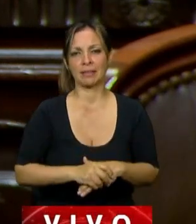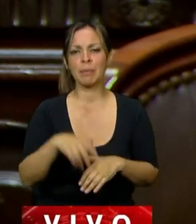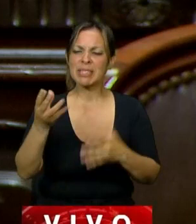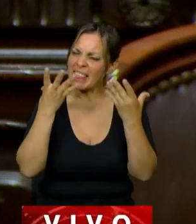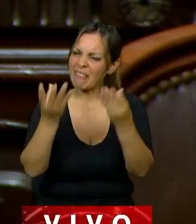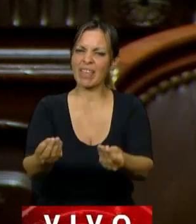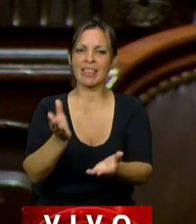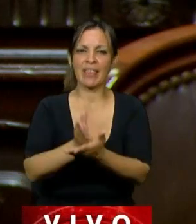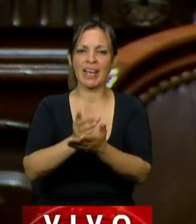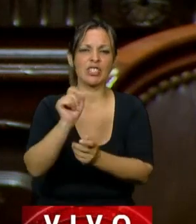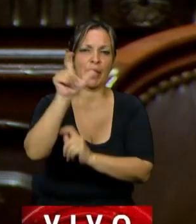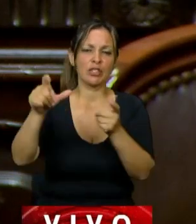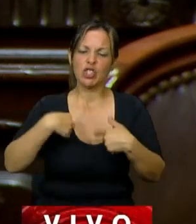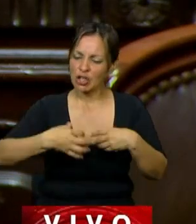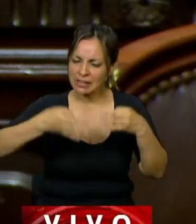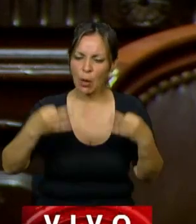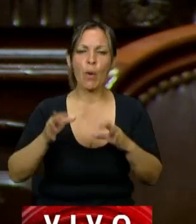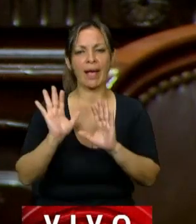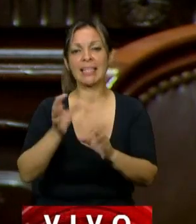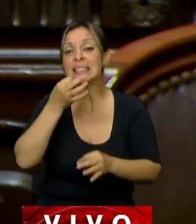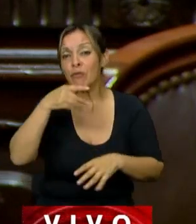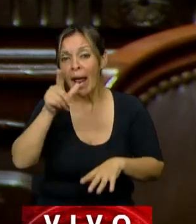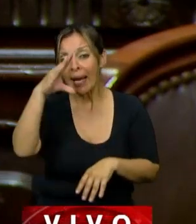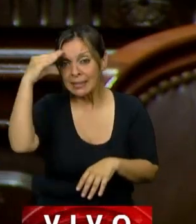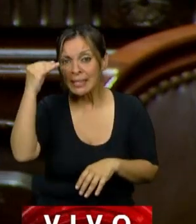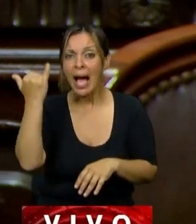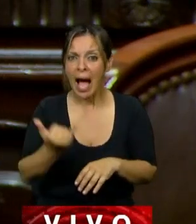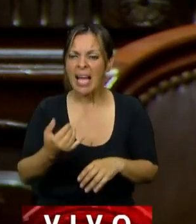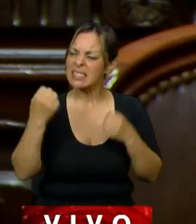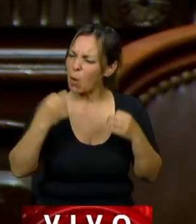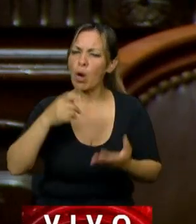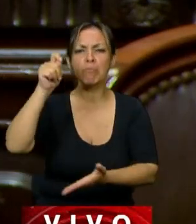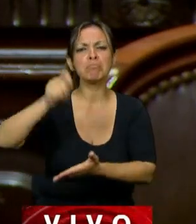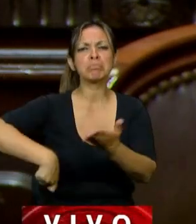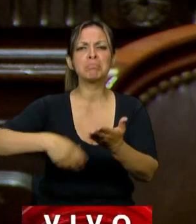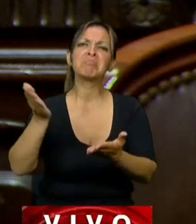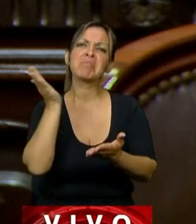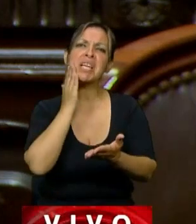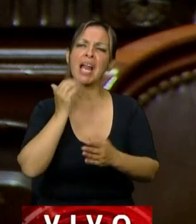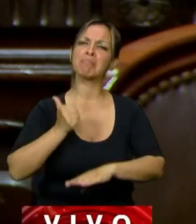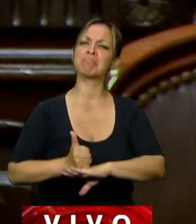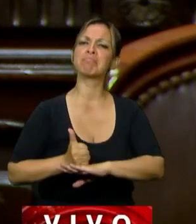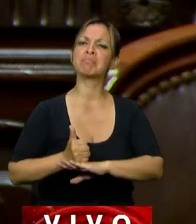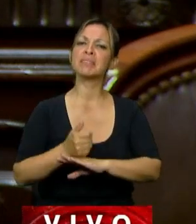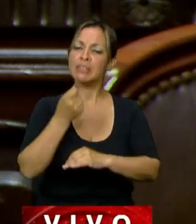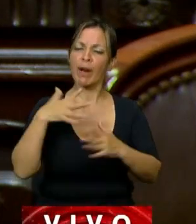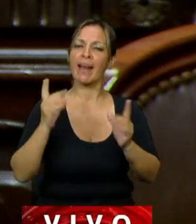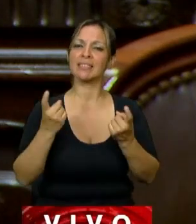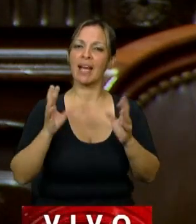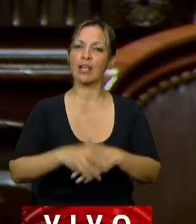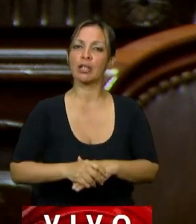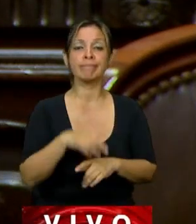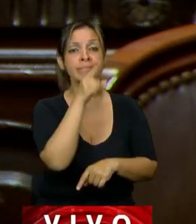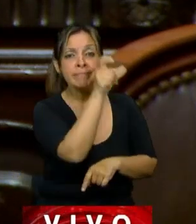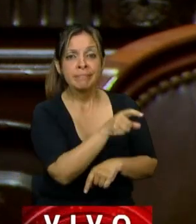de los misioneros y los argentinos. Estoy absolutamente convencida que hubiese puesto el cuerpo, la cara y la firma si era necesario. No